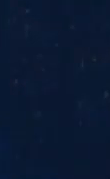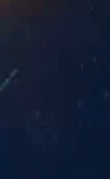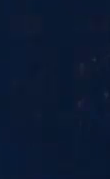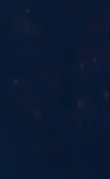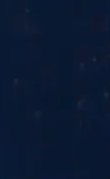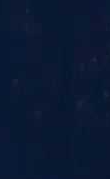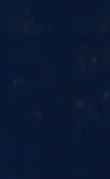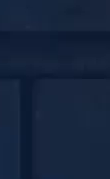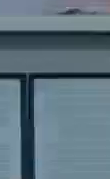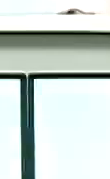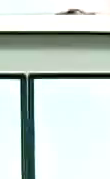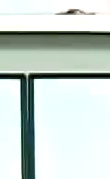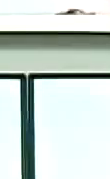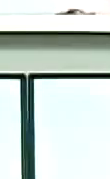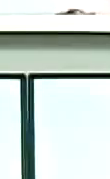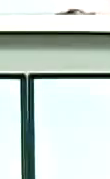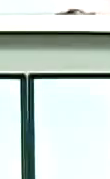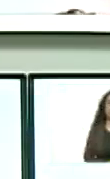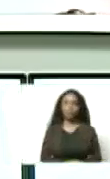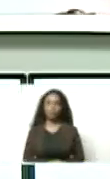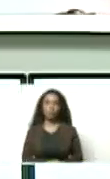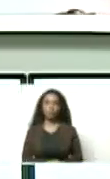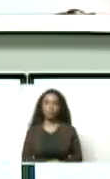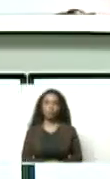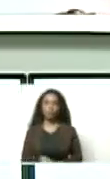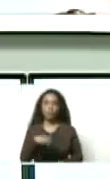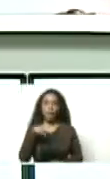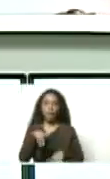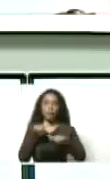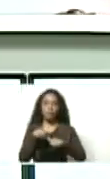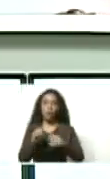Aquí mismo, en Los Flores de Catia.